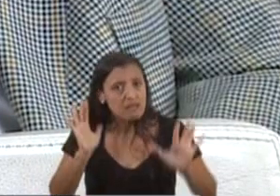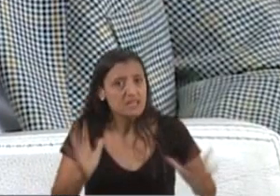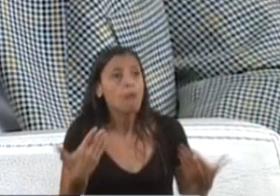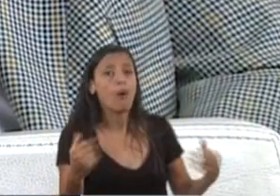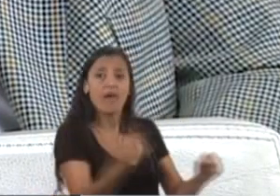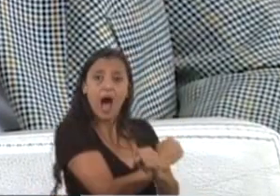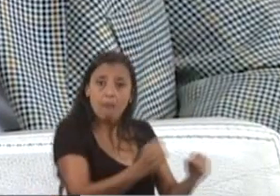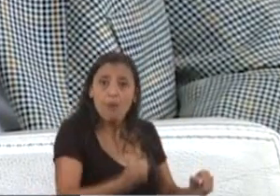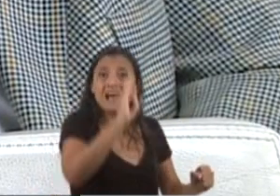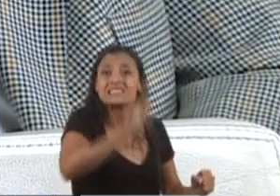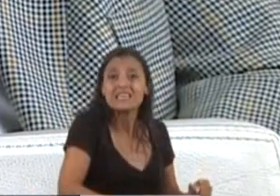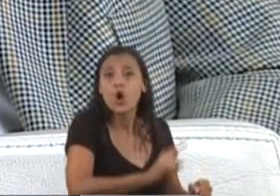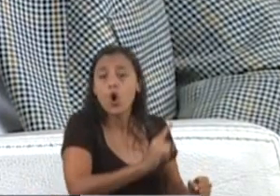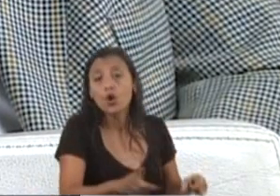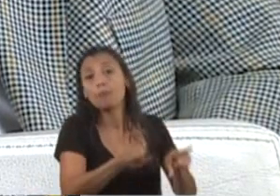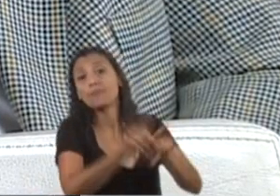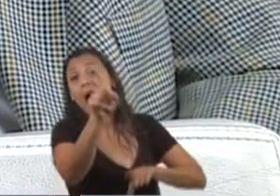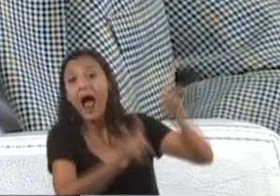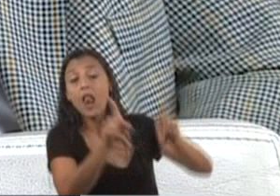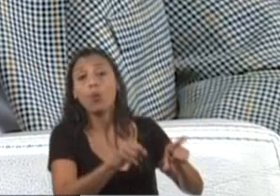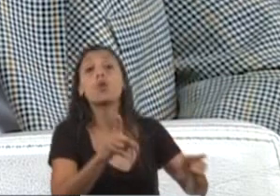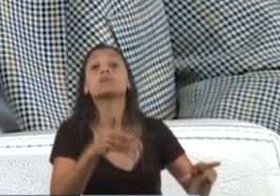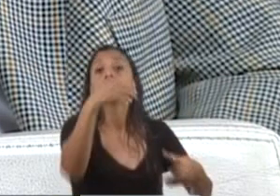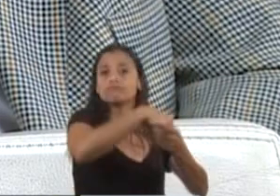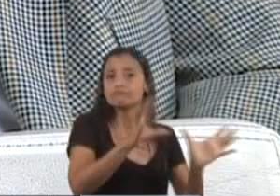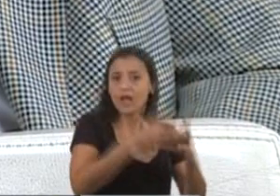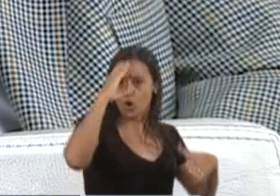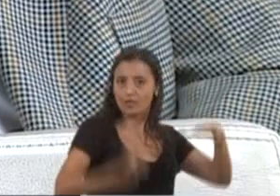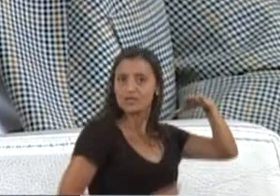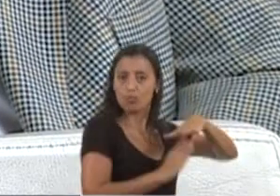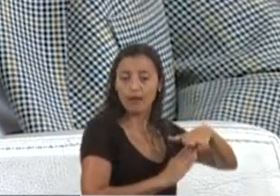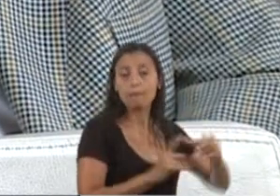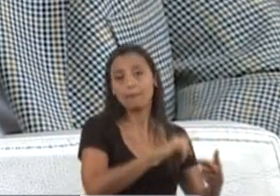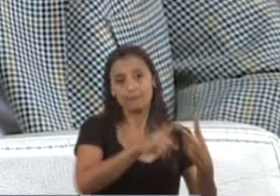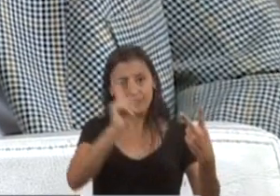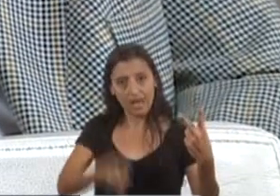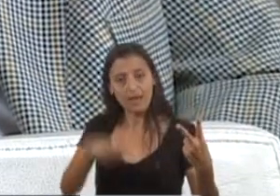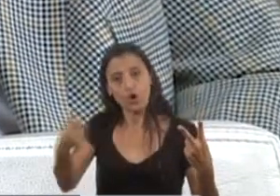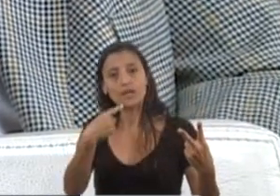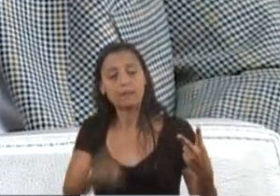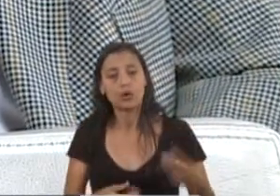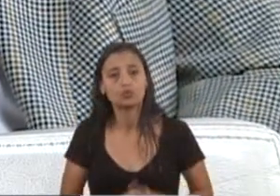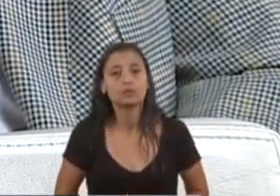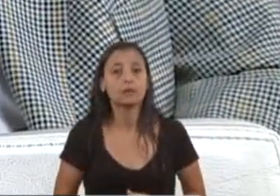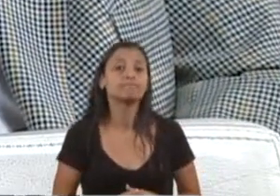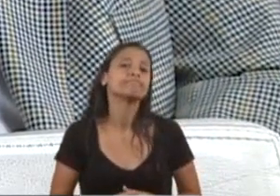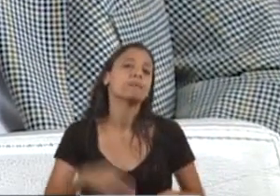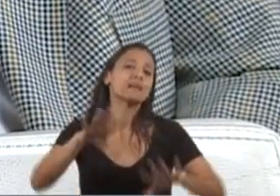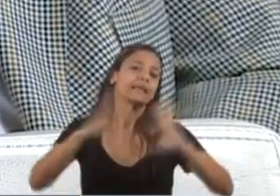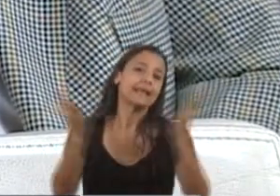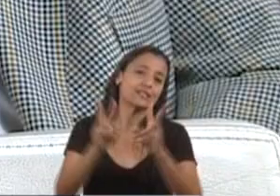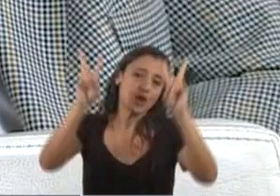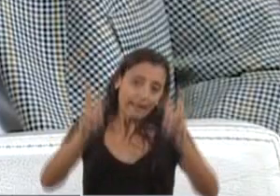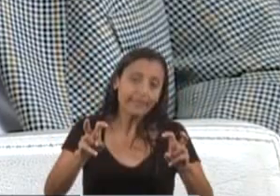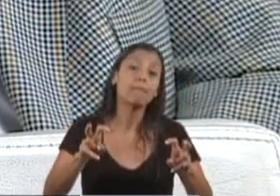aprobación de ambos jueces para integrar la Corte? Y por otro lado, una pregunta de orden internacional, pero que tiene que ver